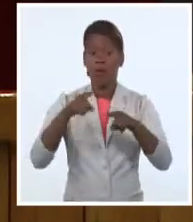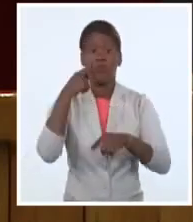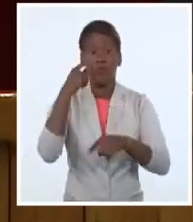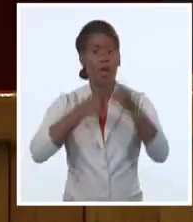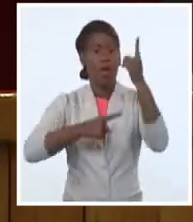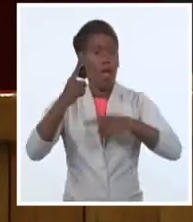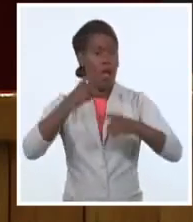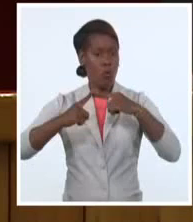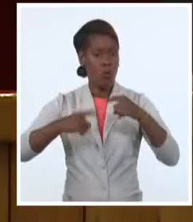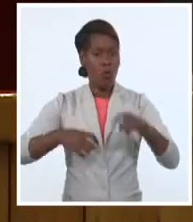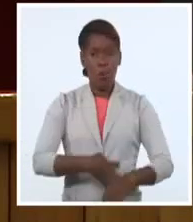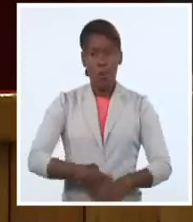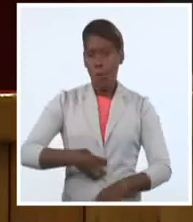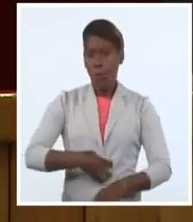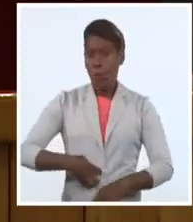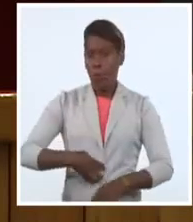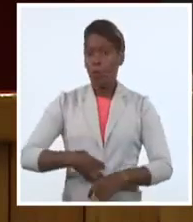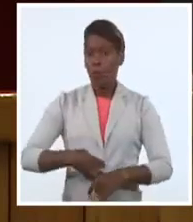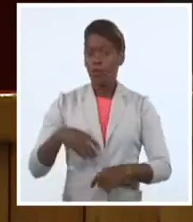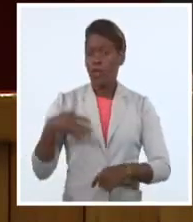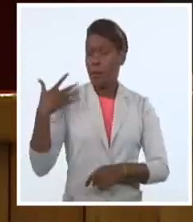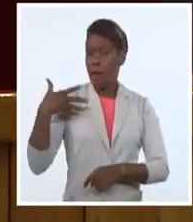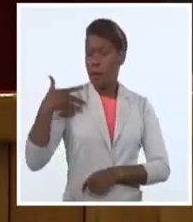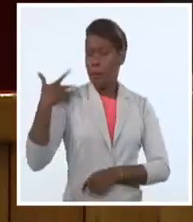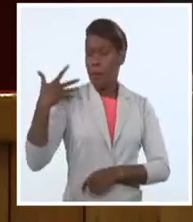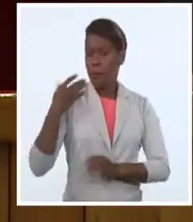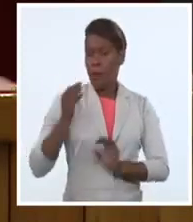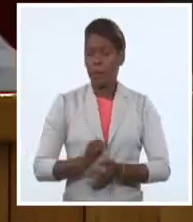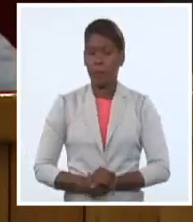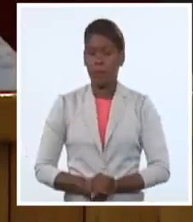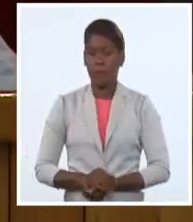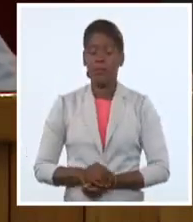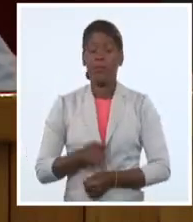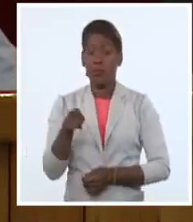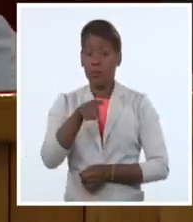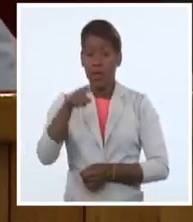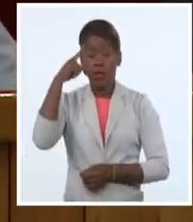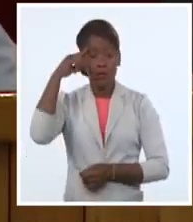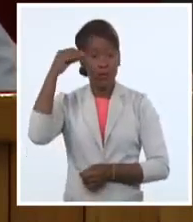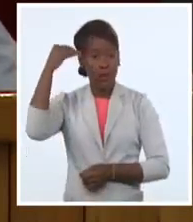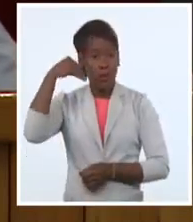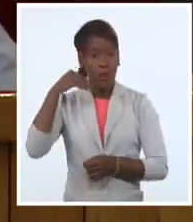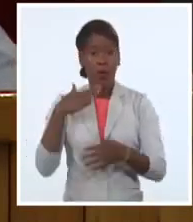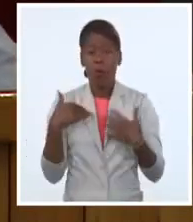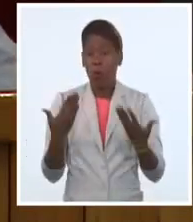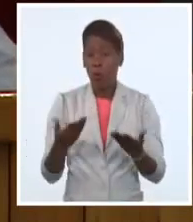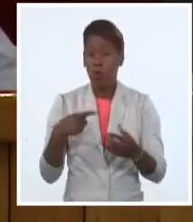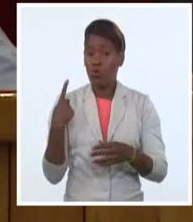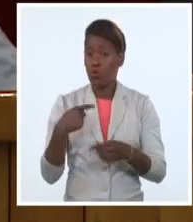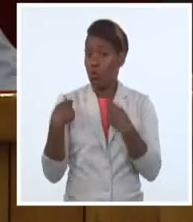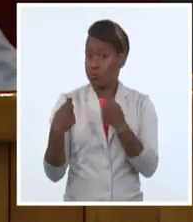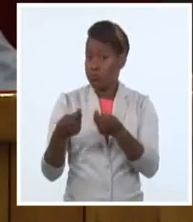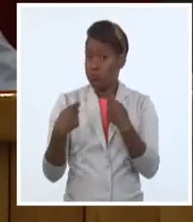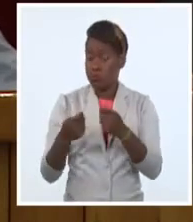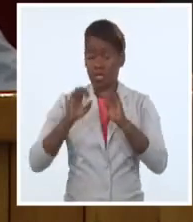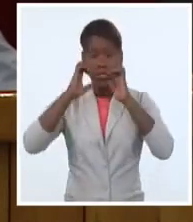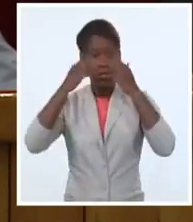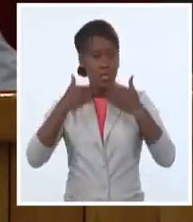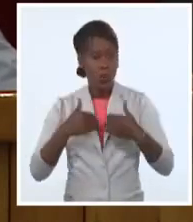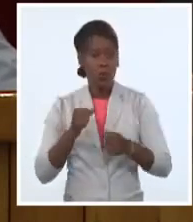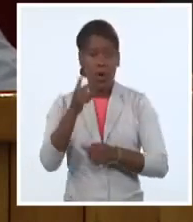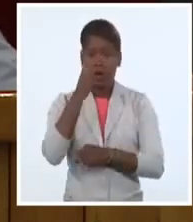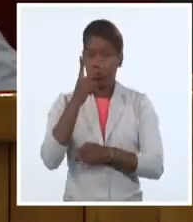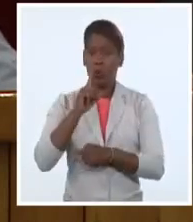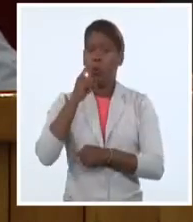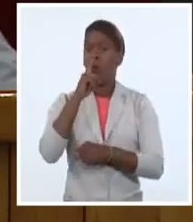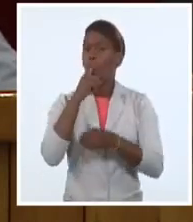malestar en la población. Para que se tenga una idea, tan solo en servicios de salud y material gastable en la atención a la